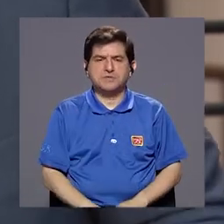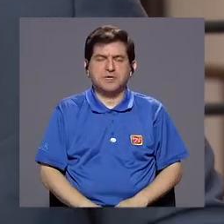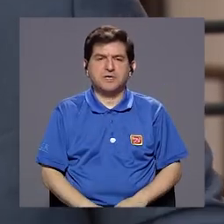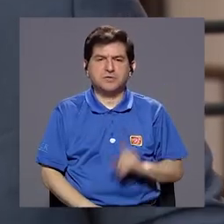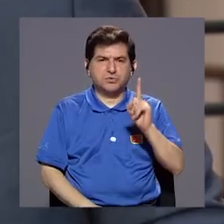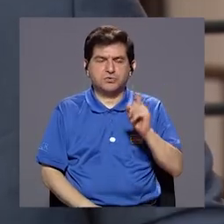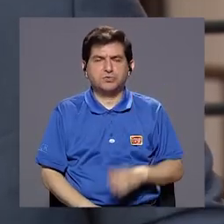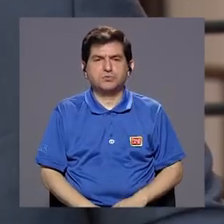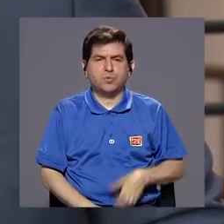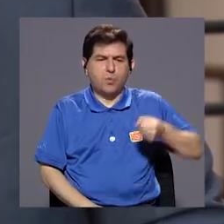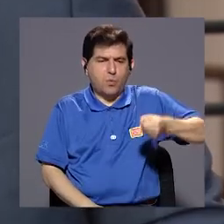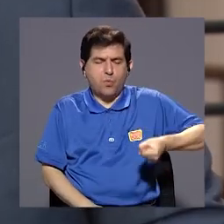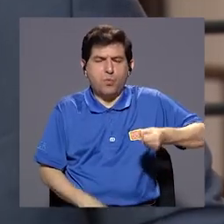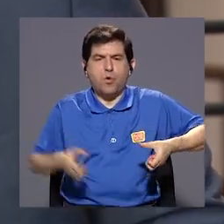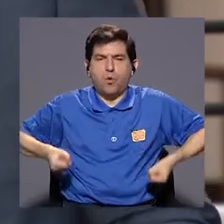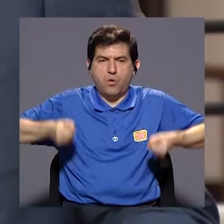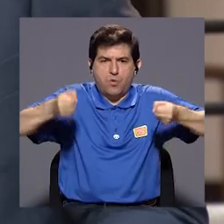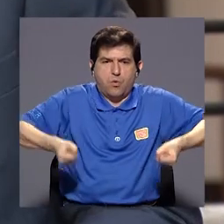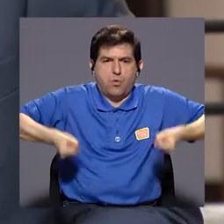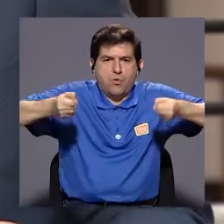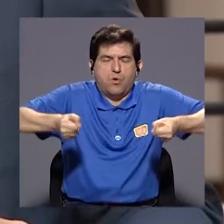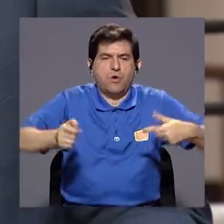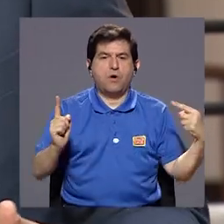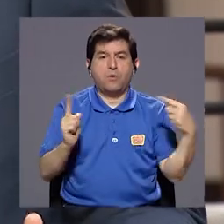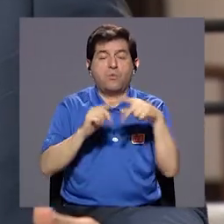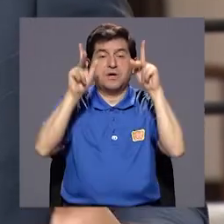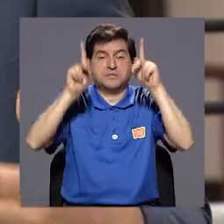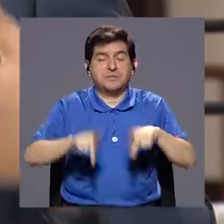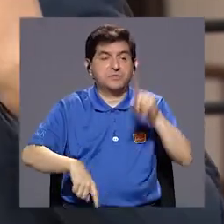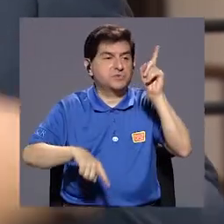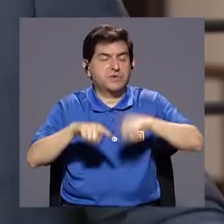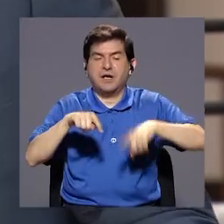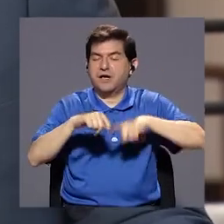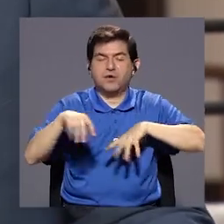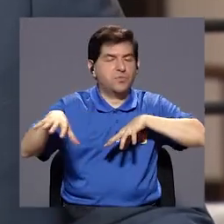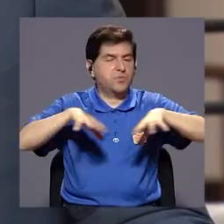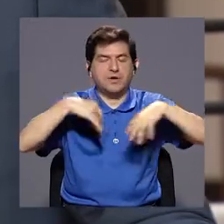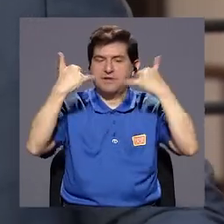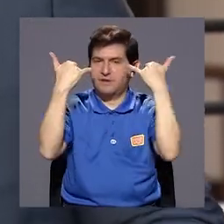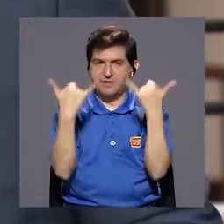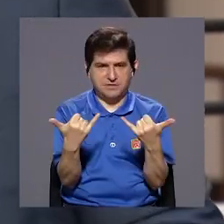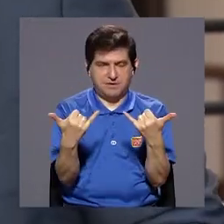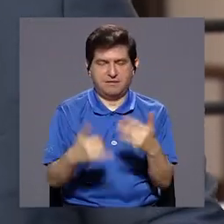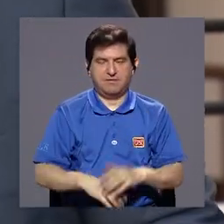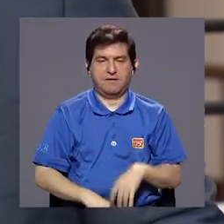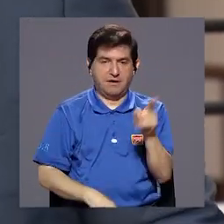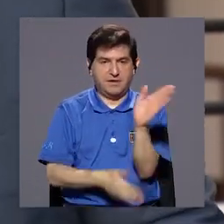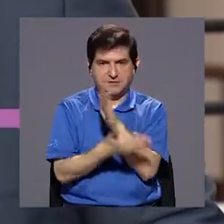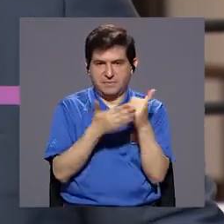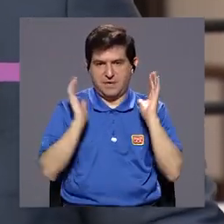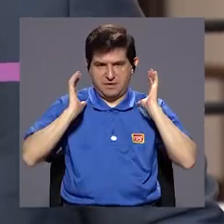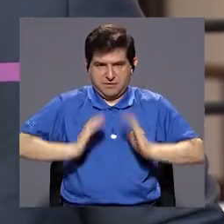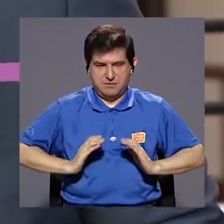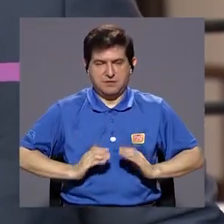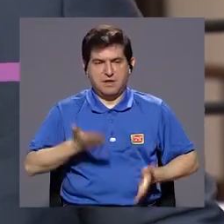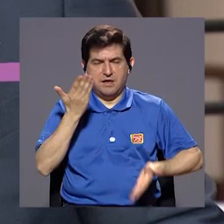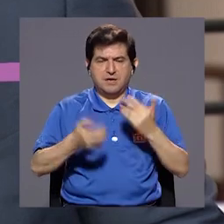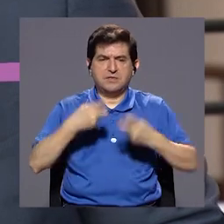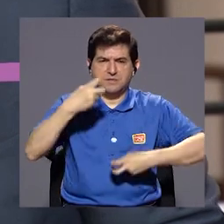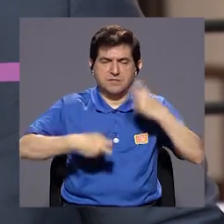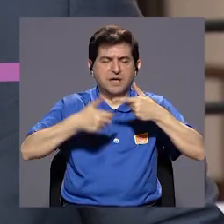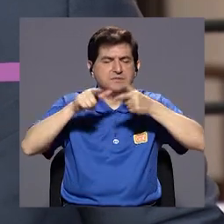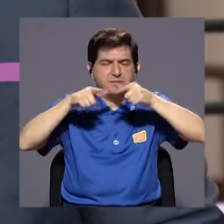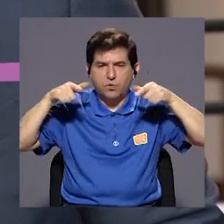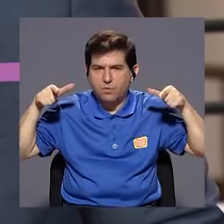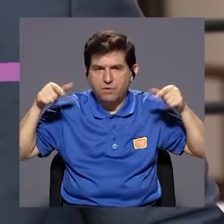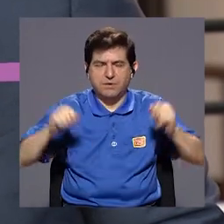bastón o de una andadera, hasta completa, que la persona puede quedar con una incapacidad para poder movilizar ese lado. Pueden quedar con